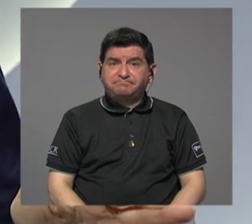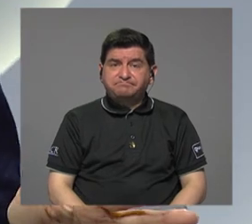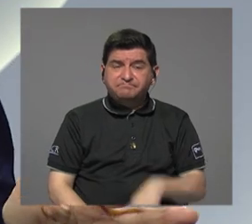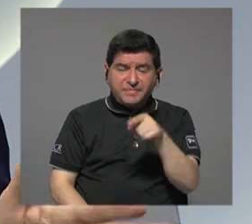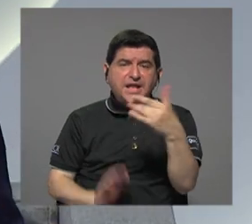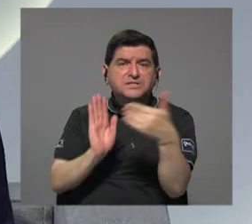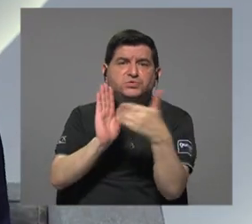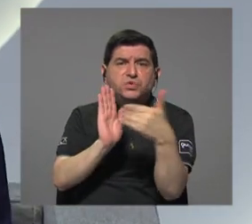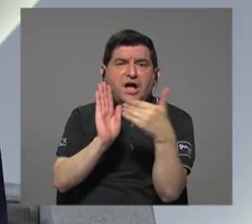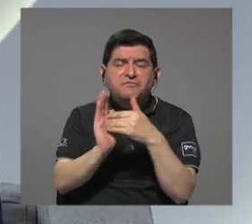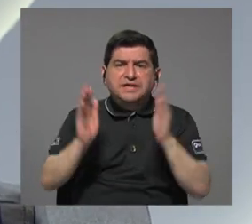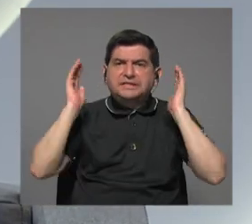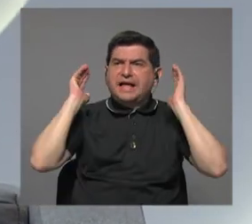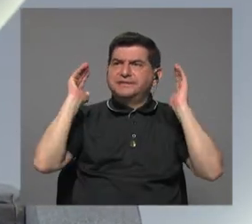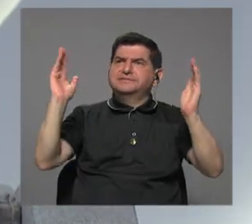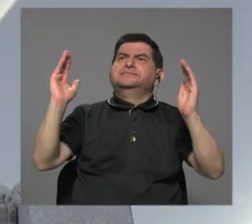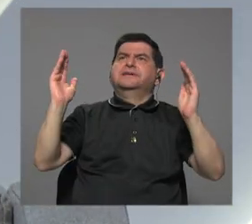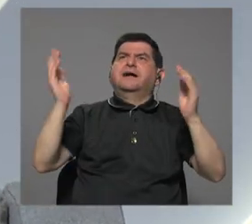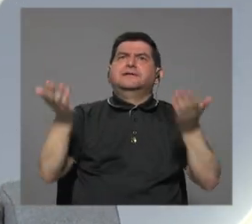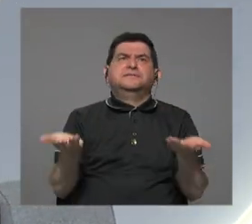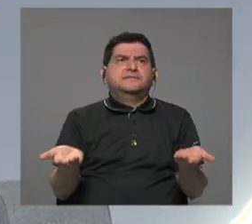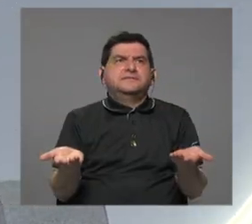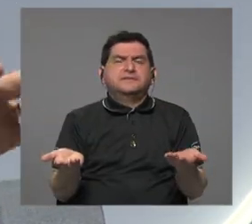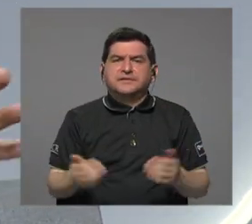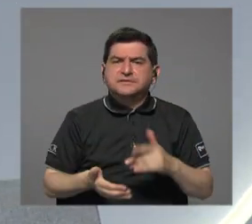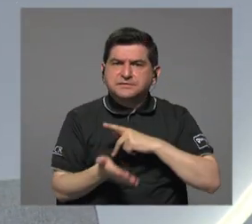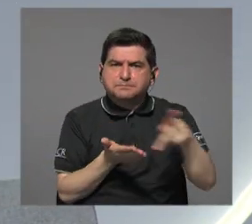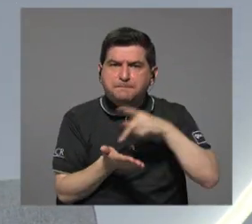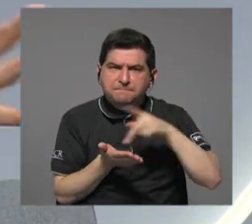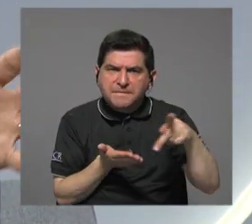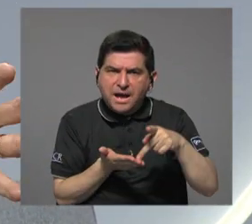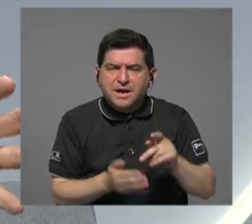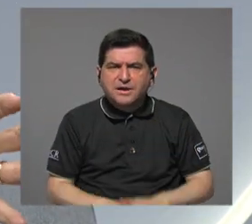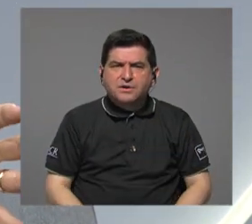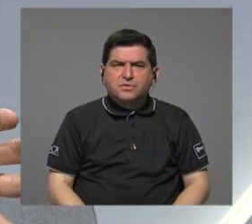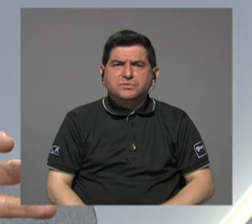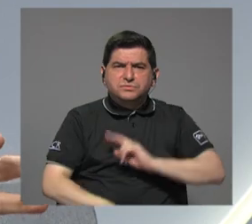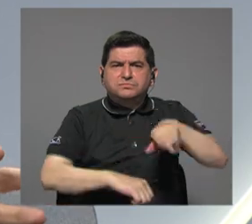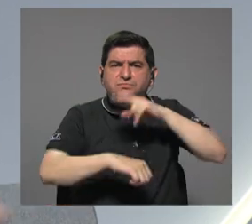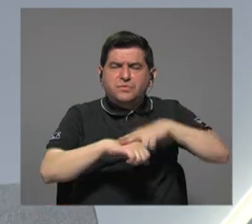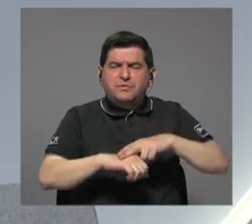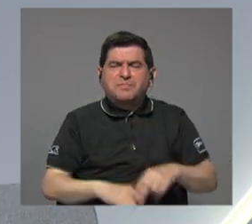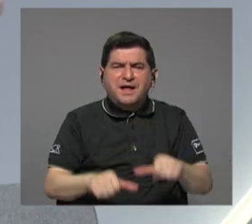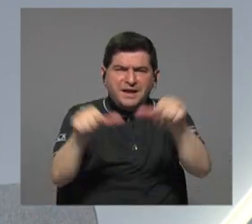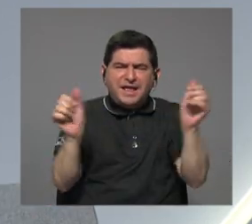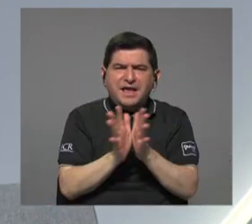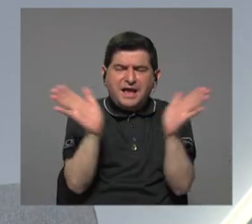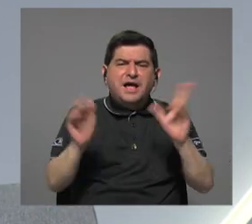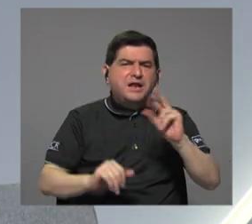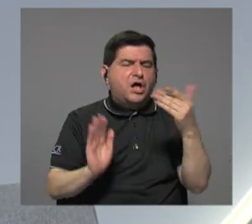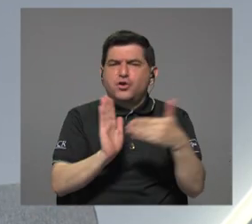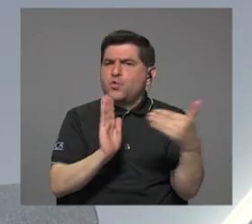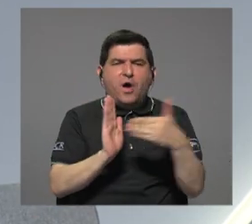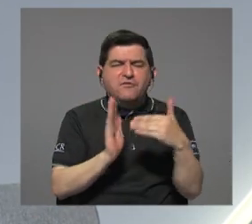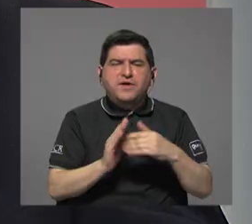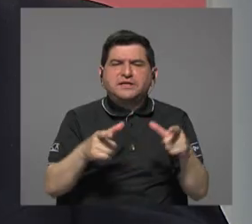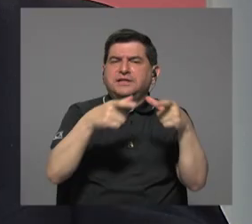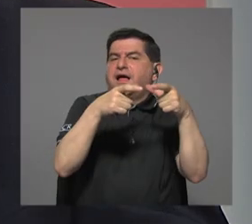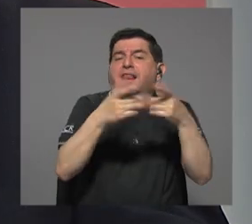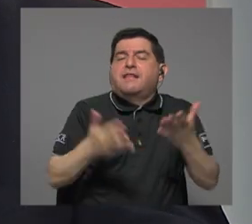va a tocar es a las grandes los salarios su promedio que hay en el sector público y no toca las las